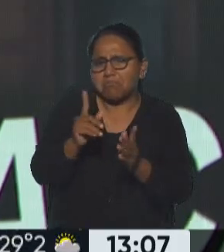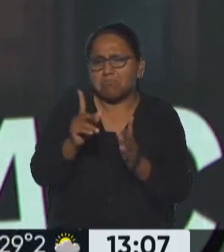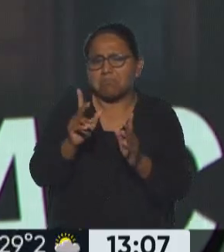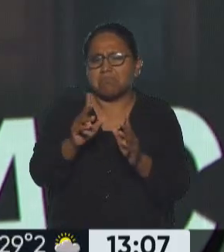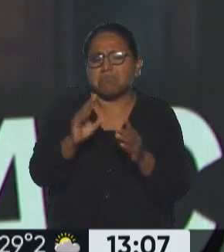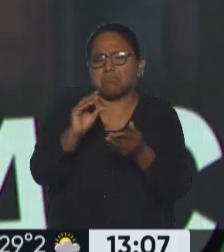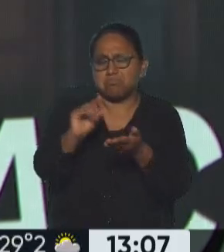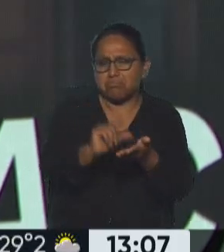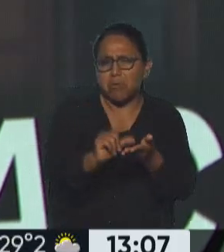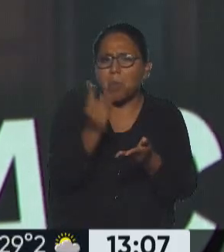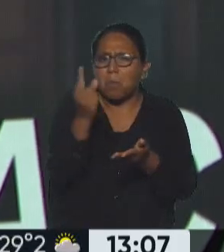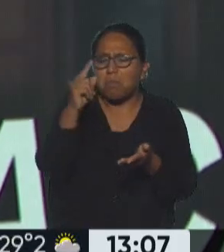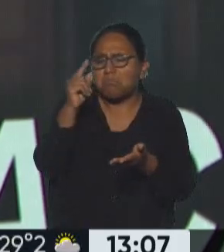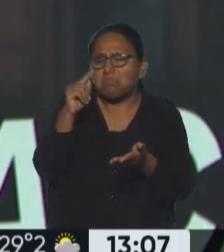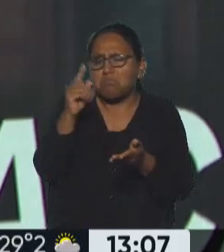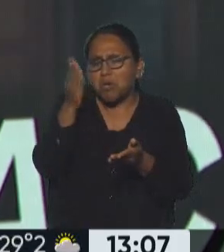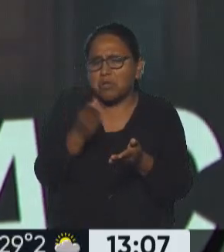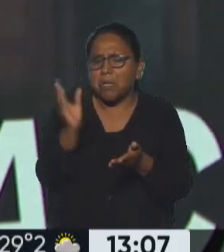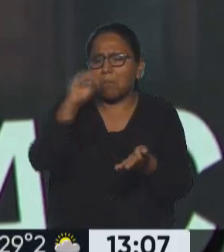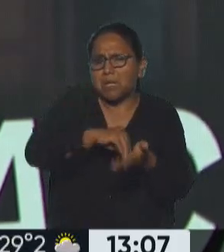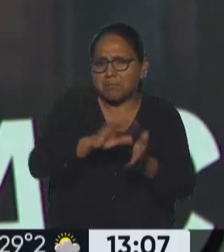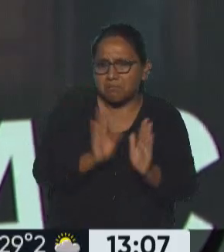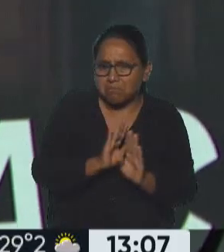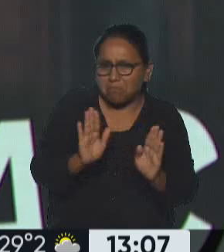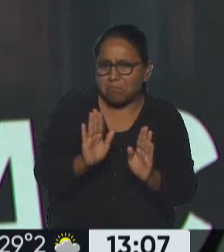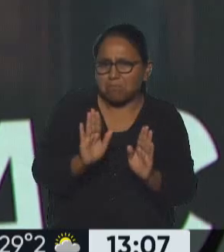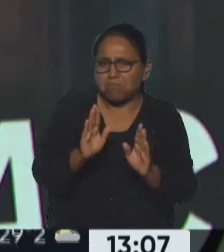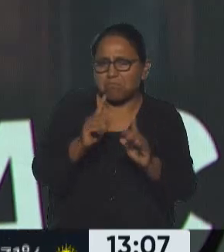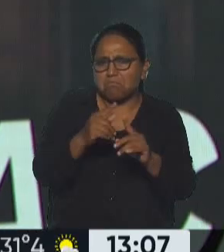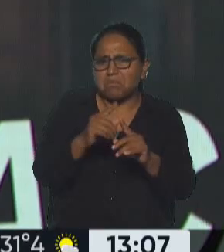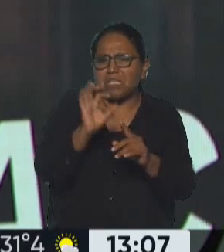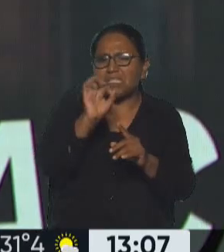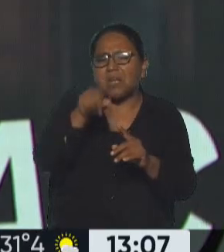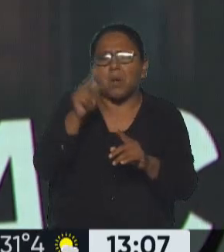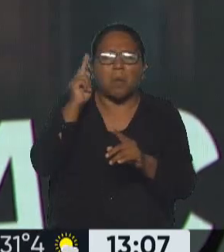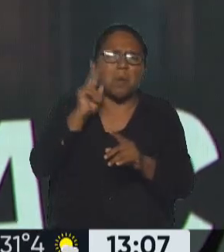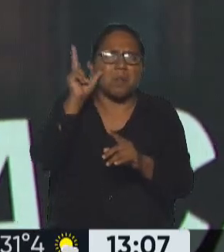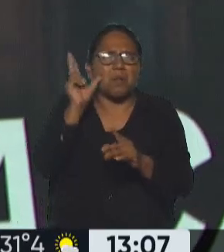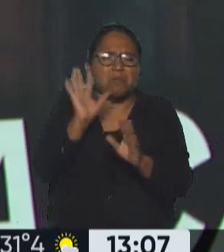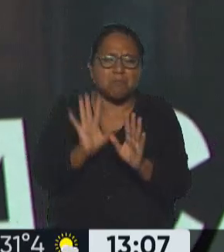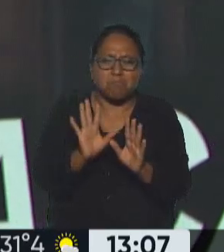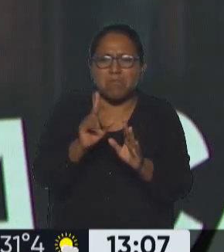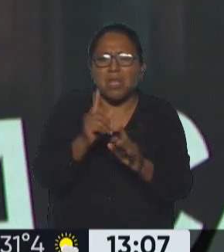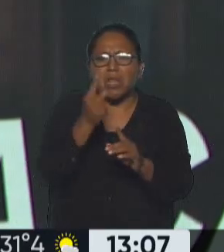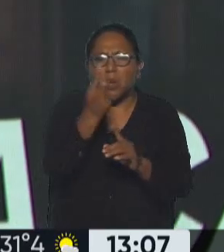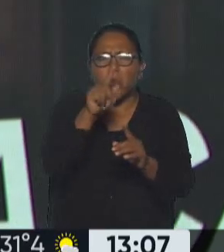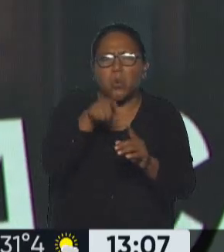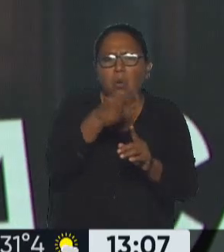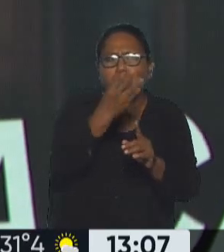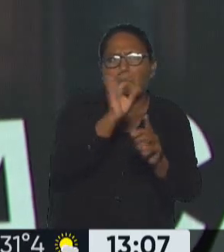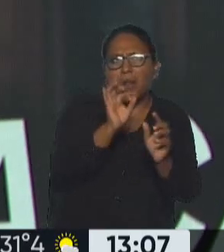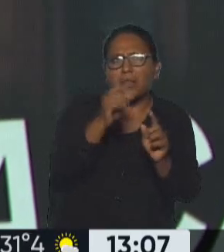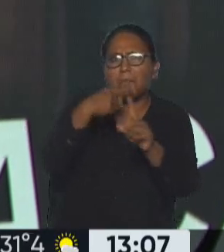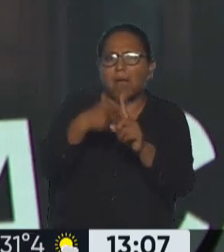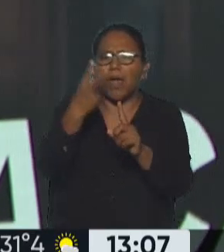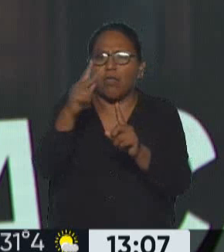masaco participable un punto más es lo que le corresponde da realidad 098 más de 1,40 que es lo que